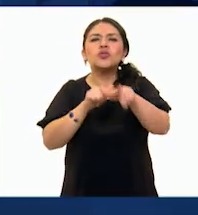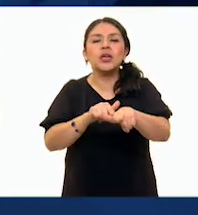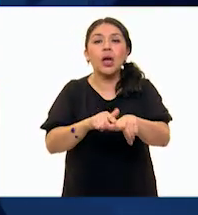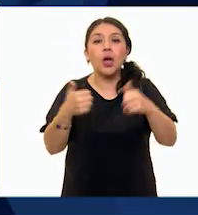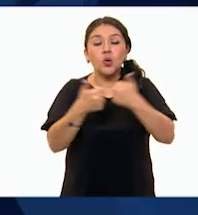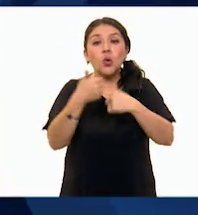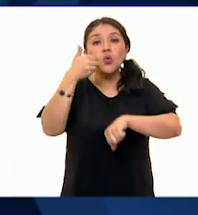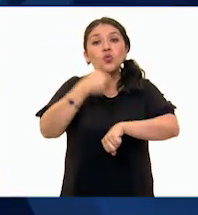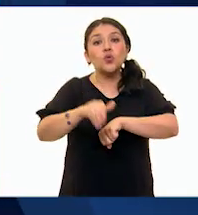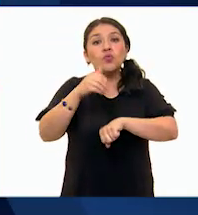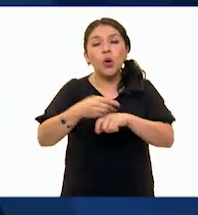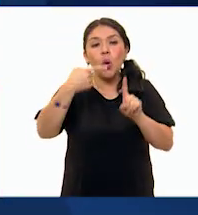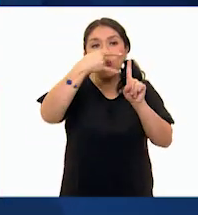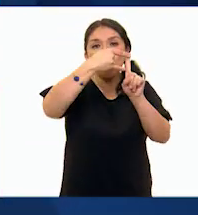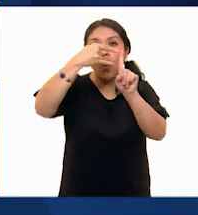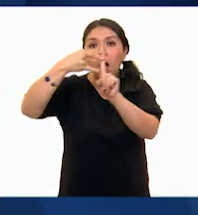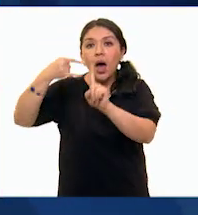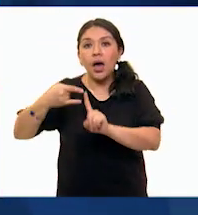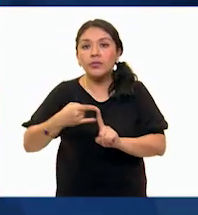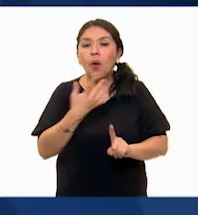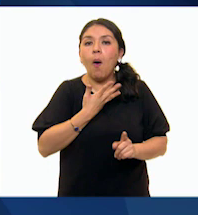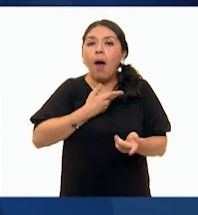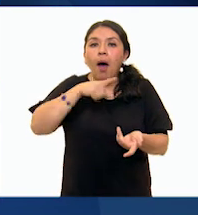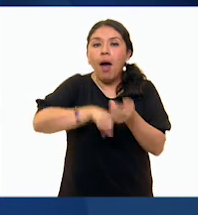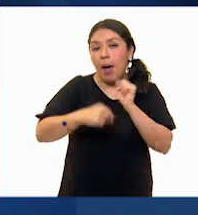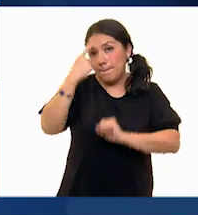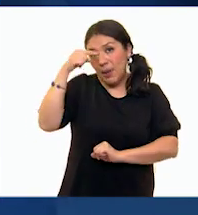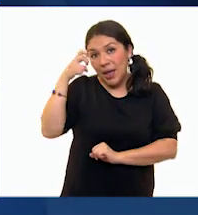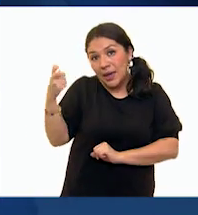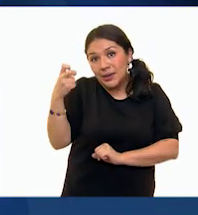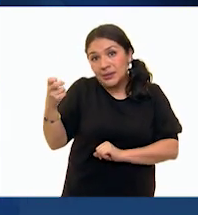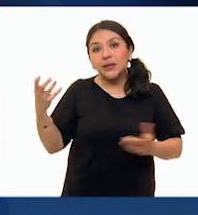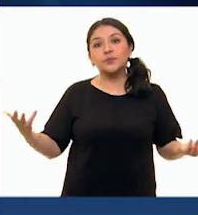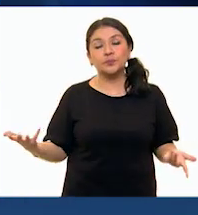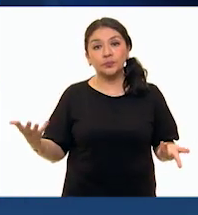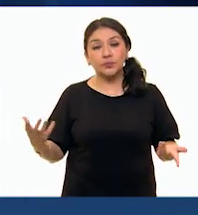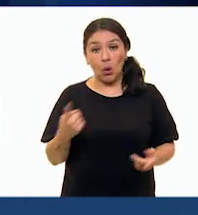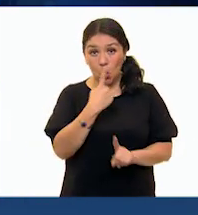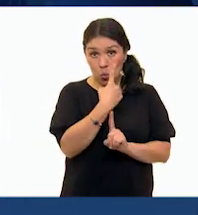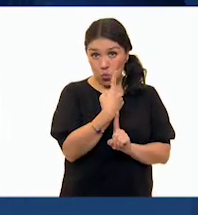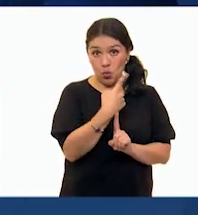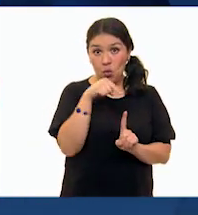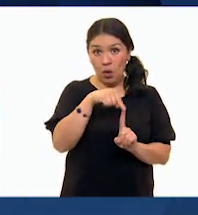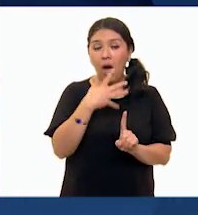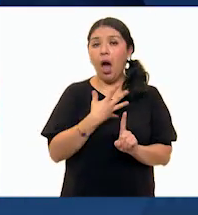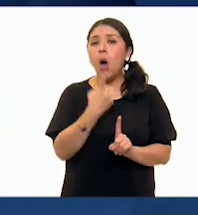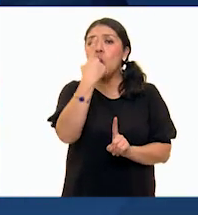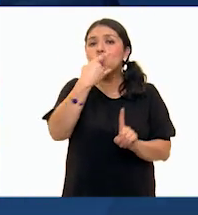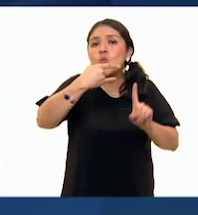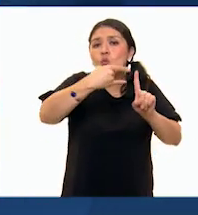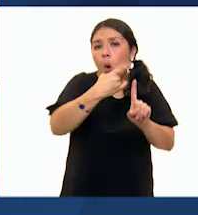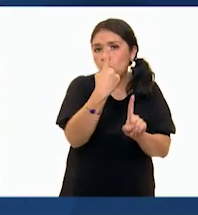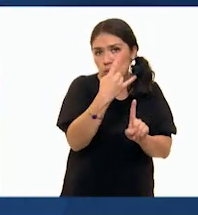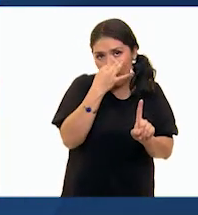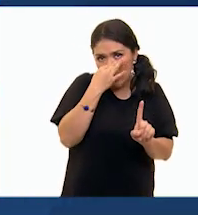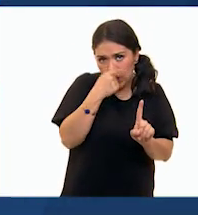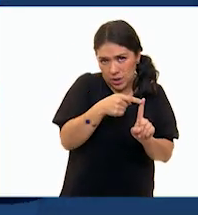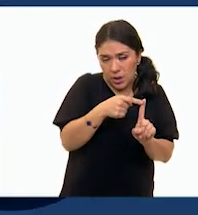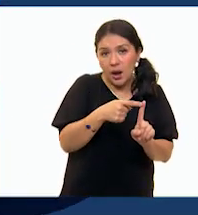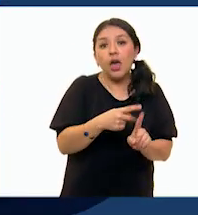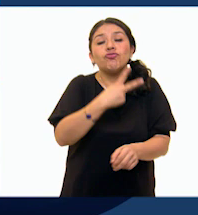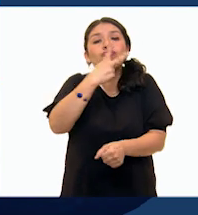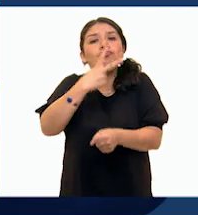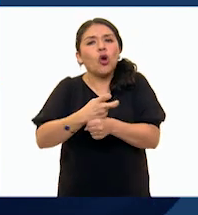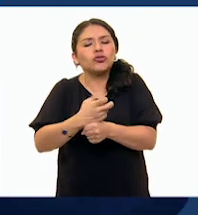origina con el número de cuadrados que se forman en la sucesión. La figura 1 tiene un cuadrado. ¿Y